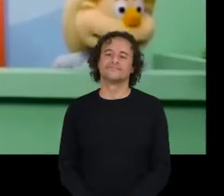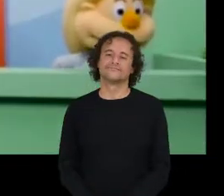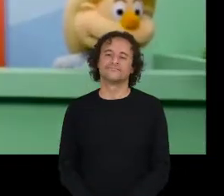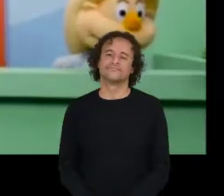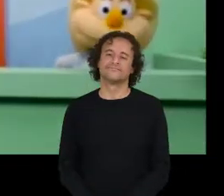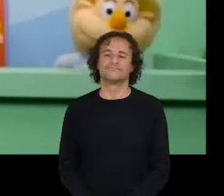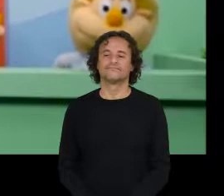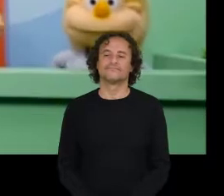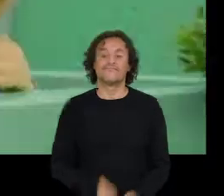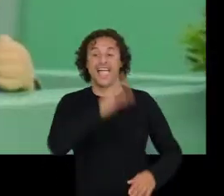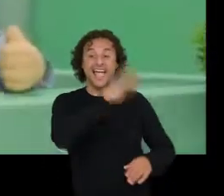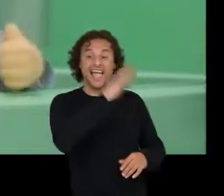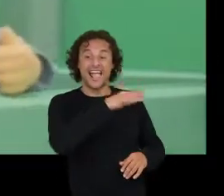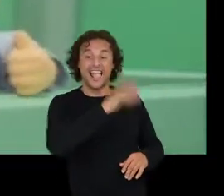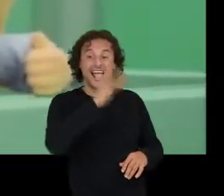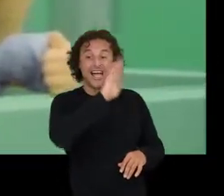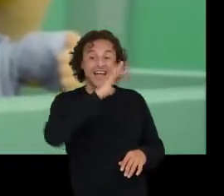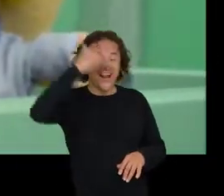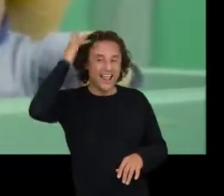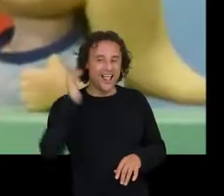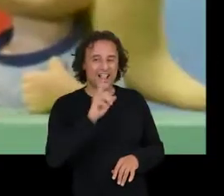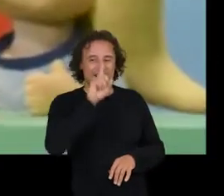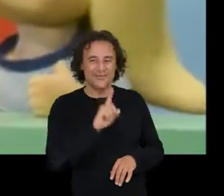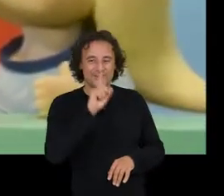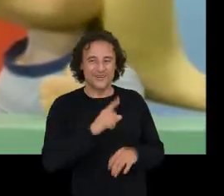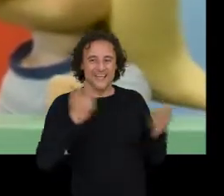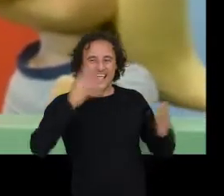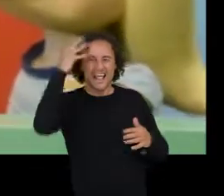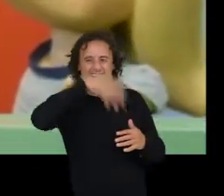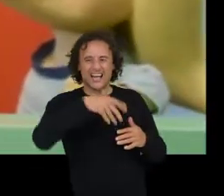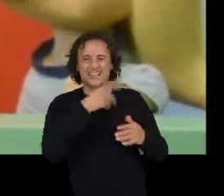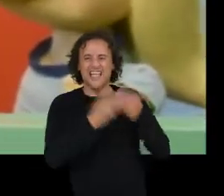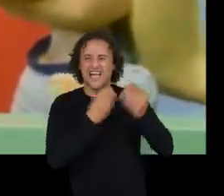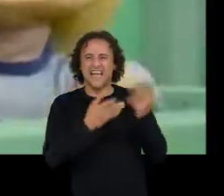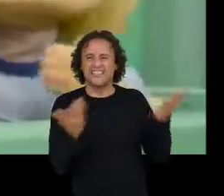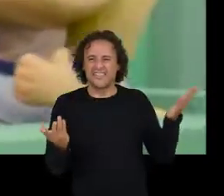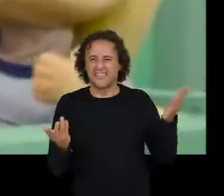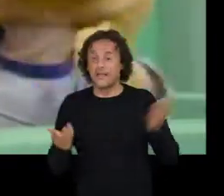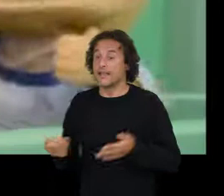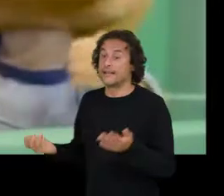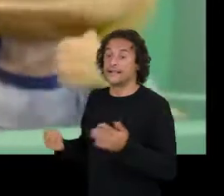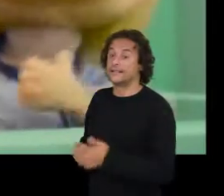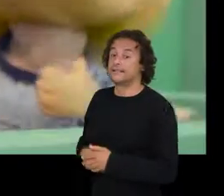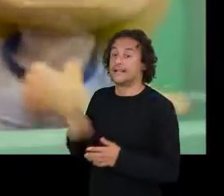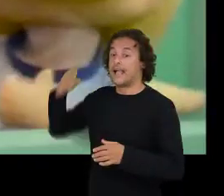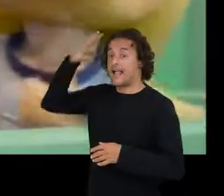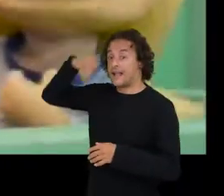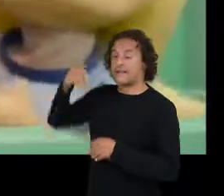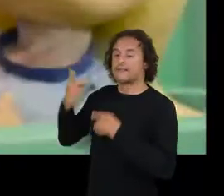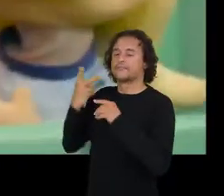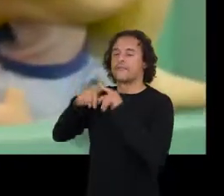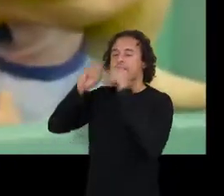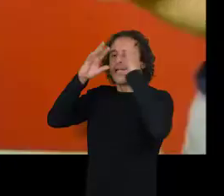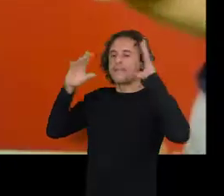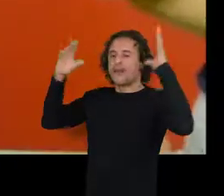¡Hey! ¡Hola, Loli! ¿Qué estabas a hacer con Carlos? Pues, estábamos a imaginar